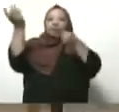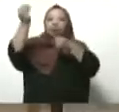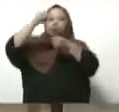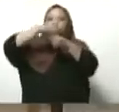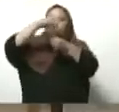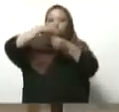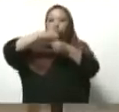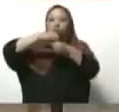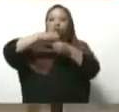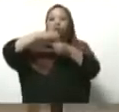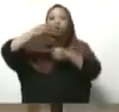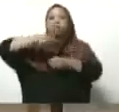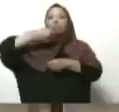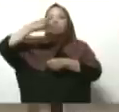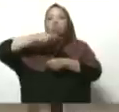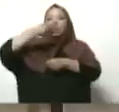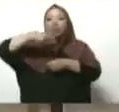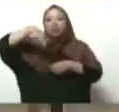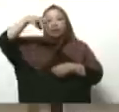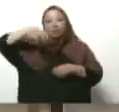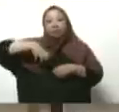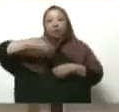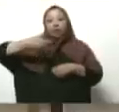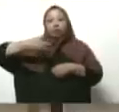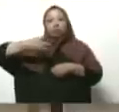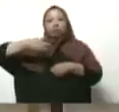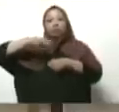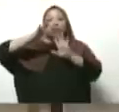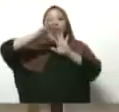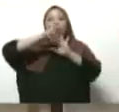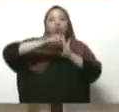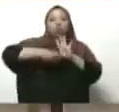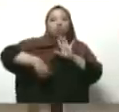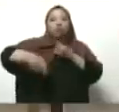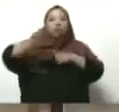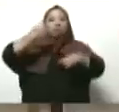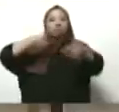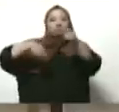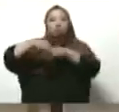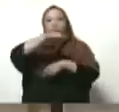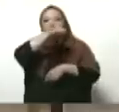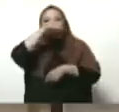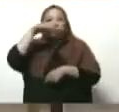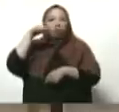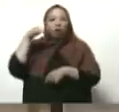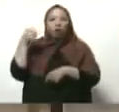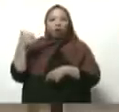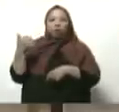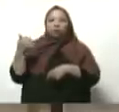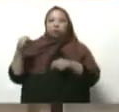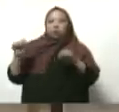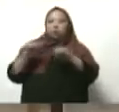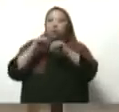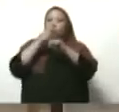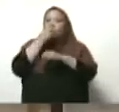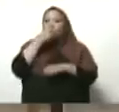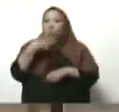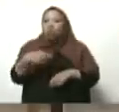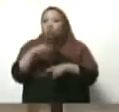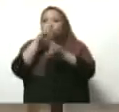combate represivo que ha dado resultado realmente gigantesco